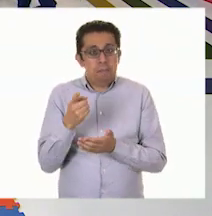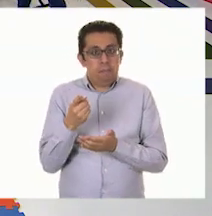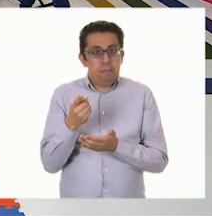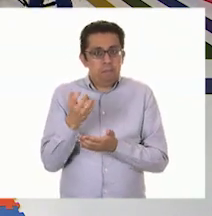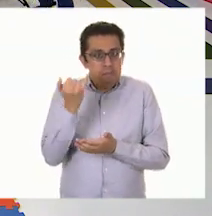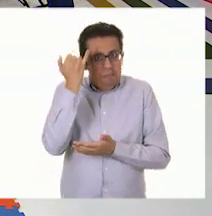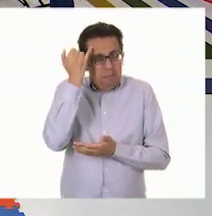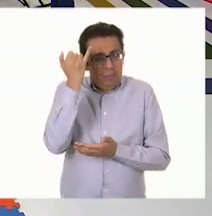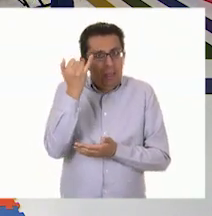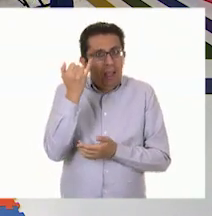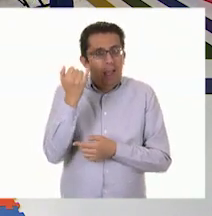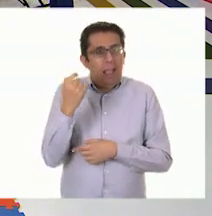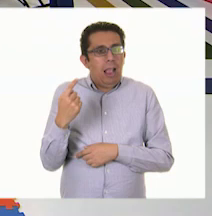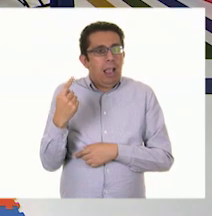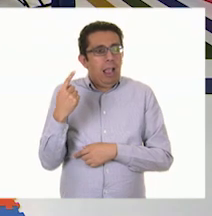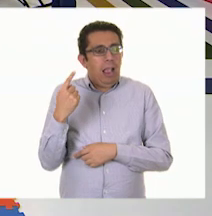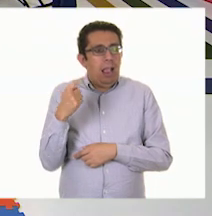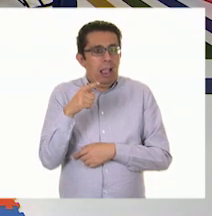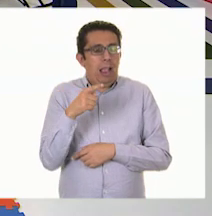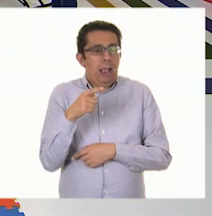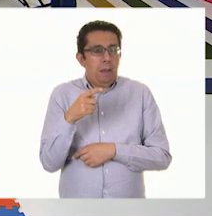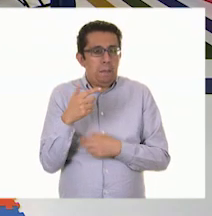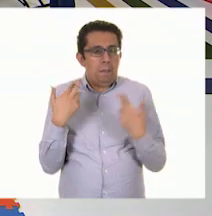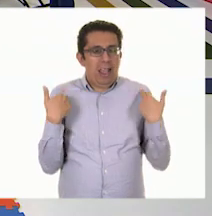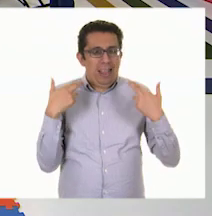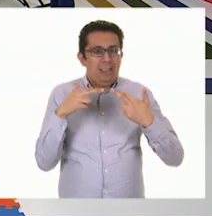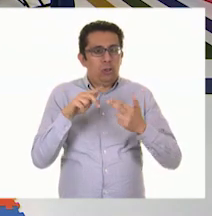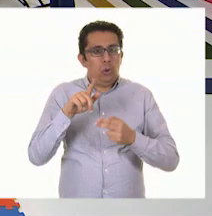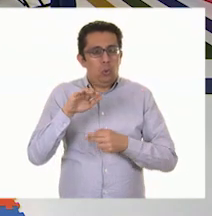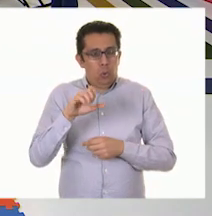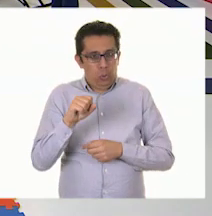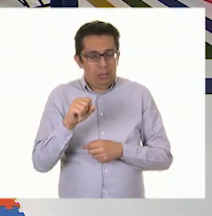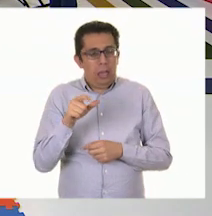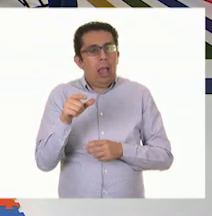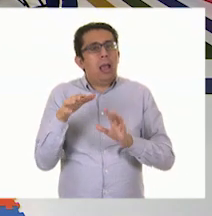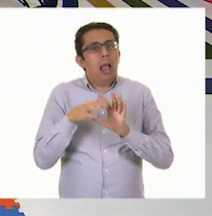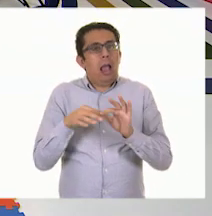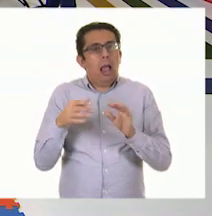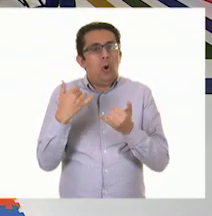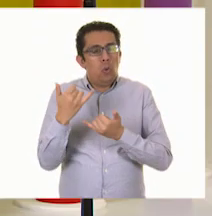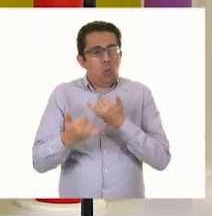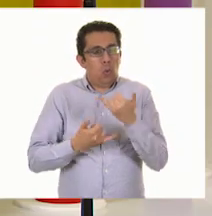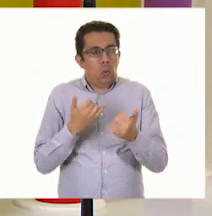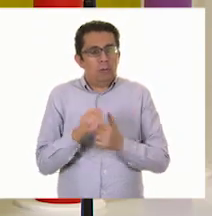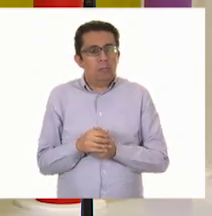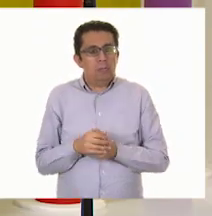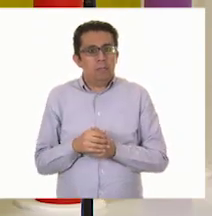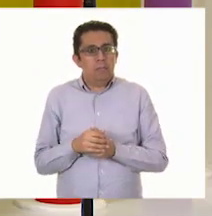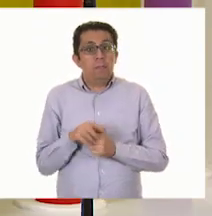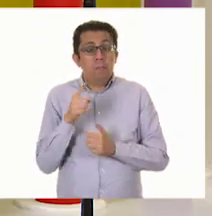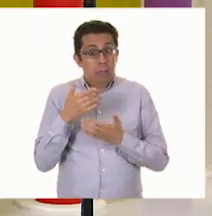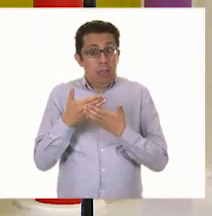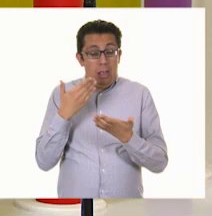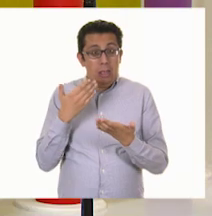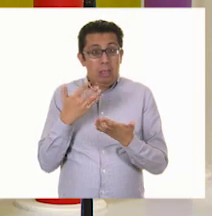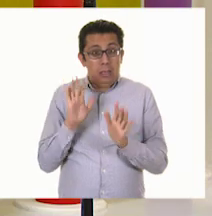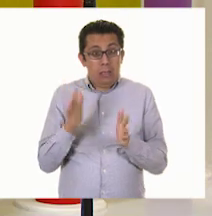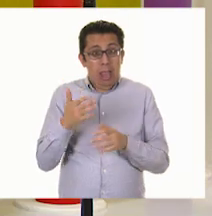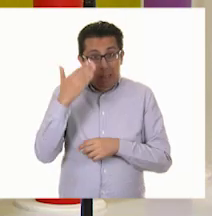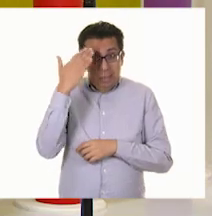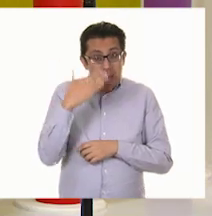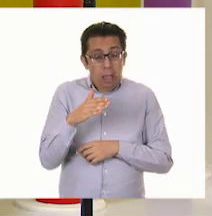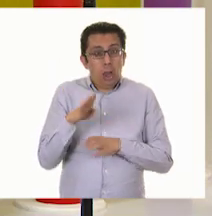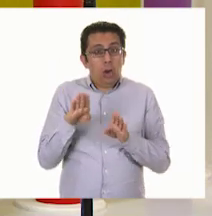si escuchamos las indicaciones que nos dé Luis para hacer este juego? Claro que sí. ¿Escuchaste la parte del